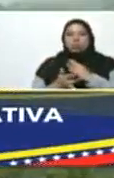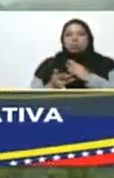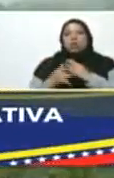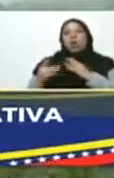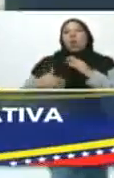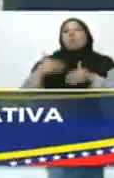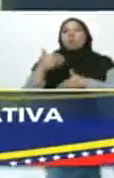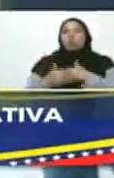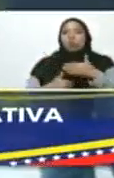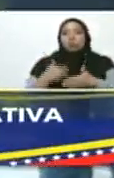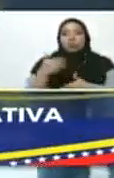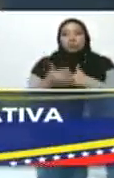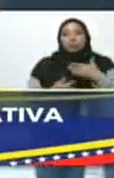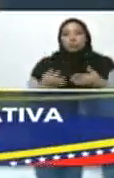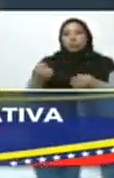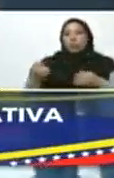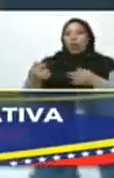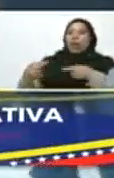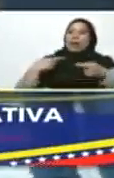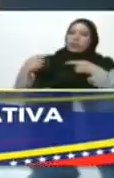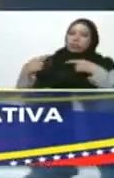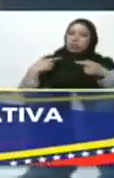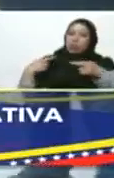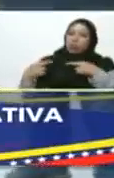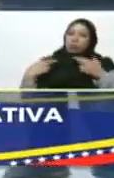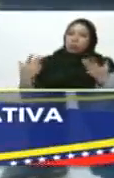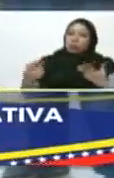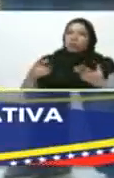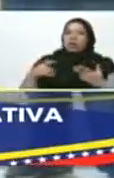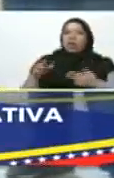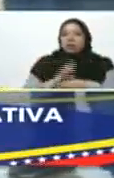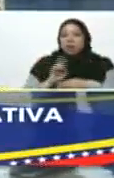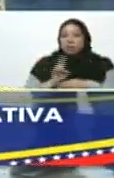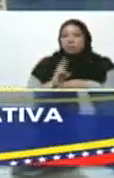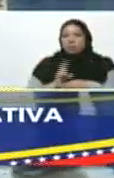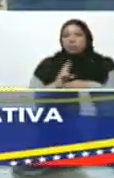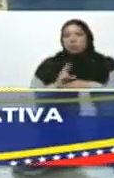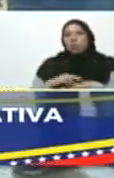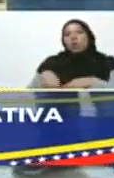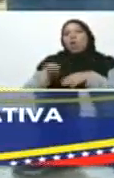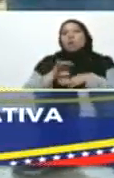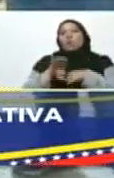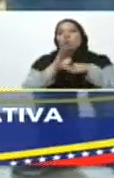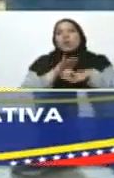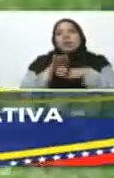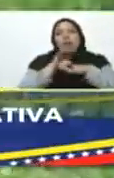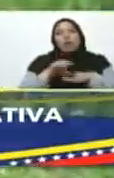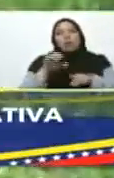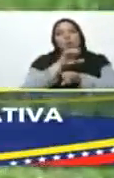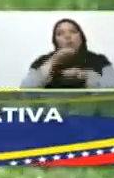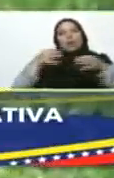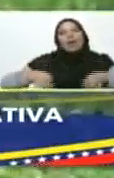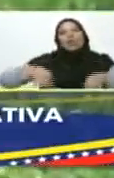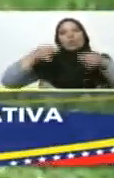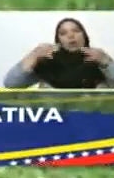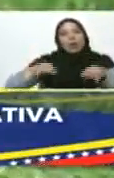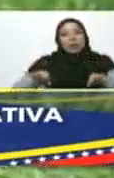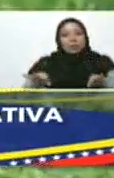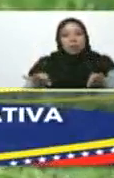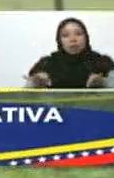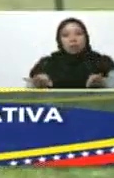pase que está vinculado directamente al cuidado de nuestro ambiente. Y bueno, con